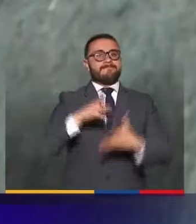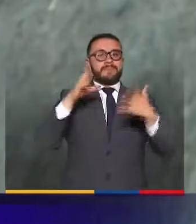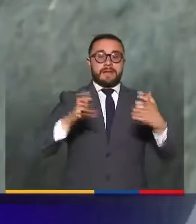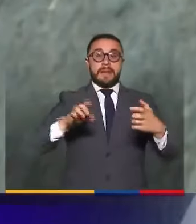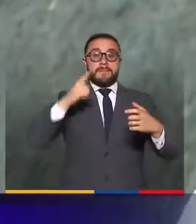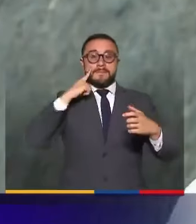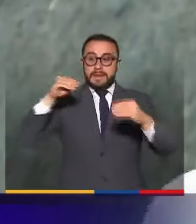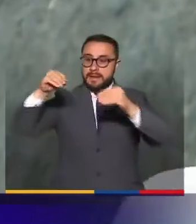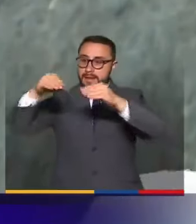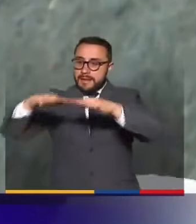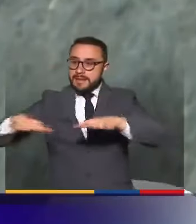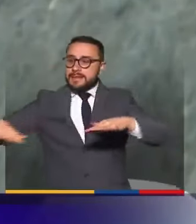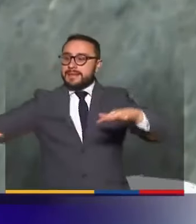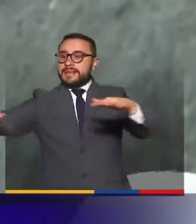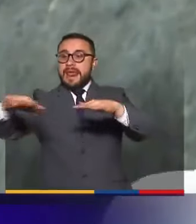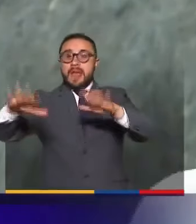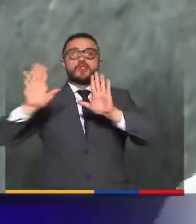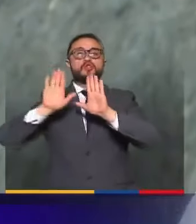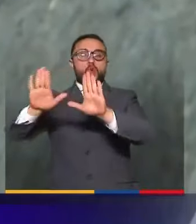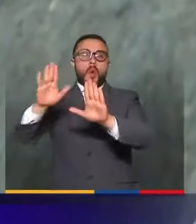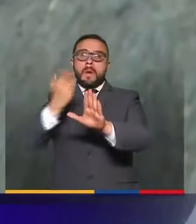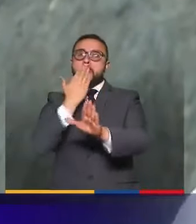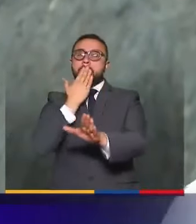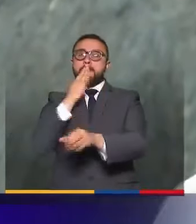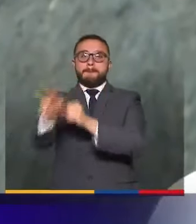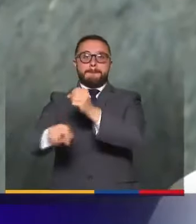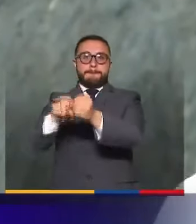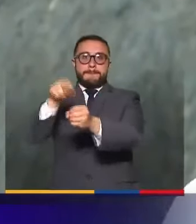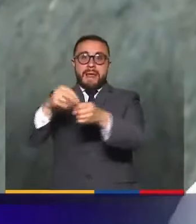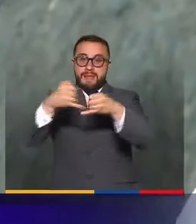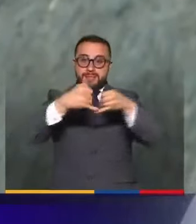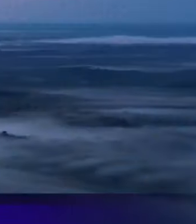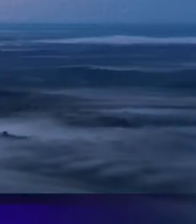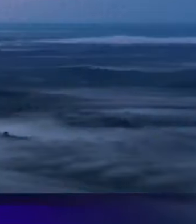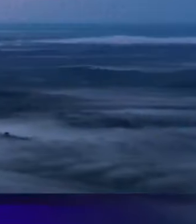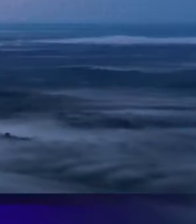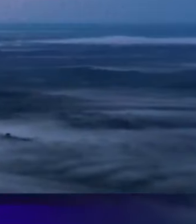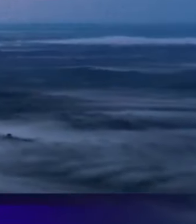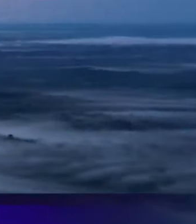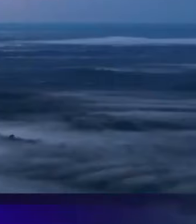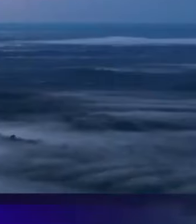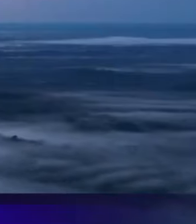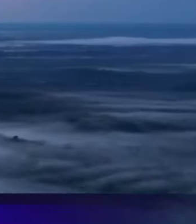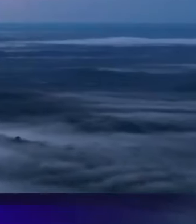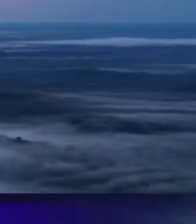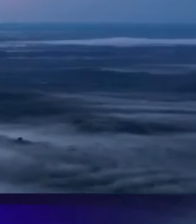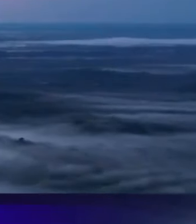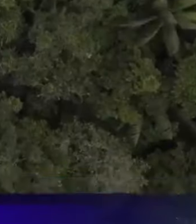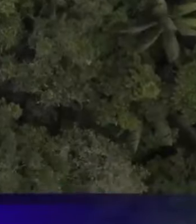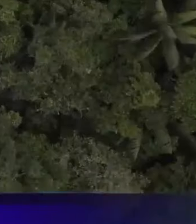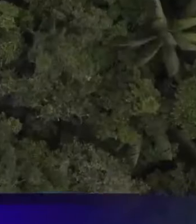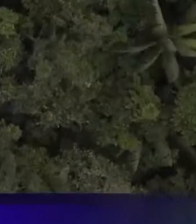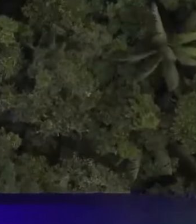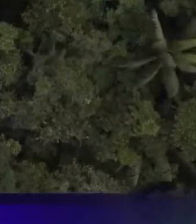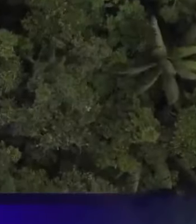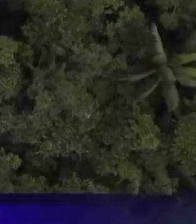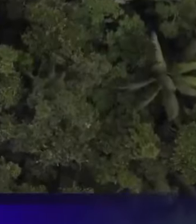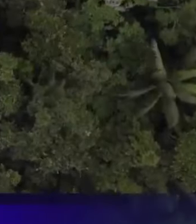reserva indígena y la Línea Negra se compra y se le entrega a los indígenas. El jefe de Estado explicó que dichos terrenos deben